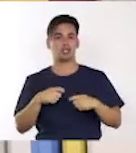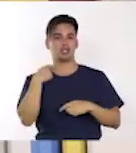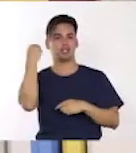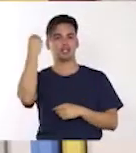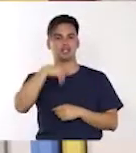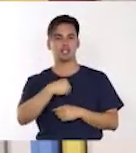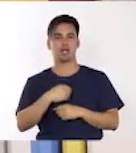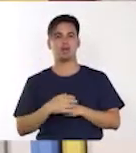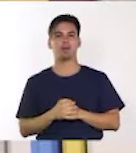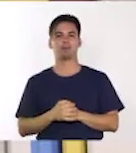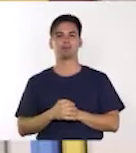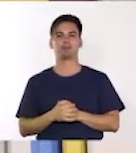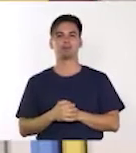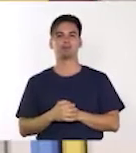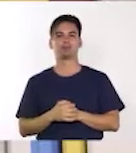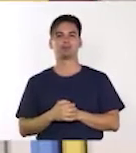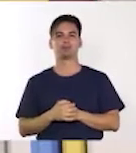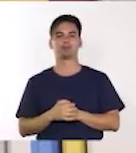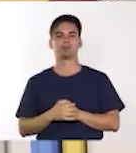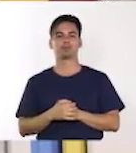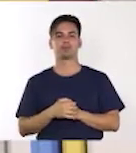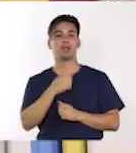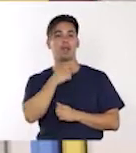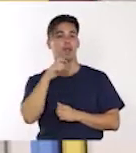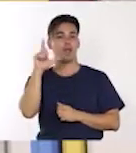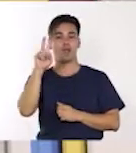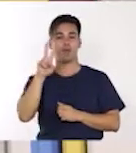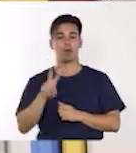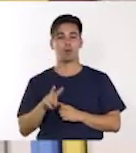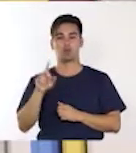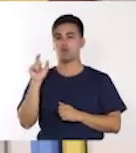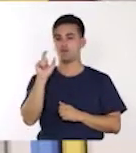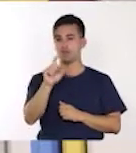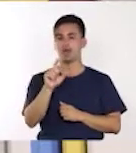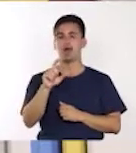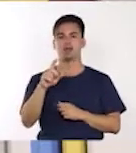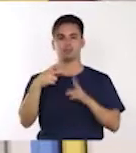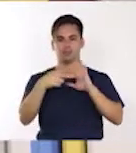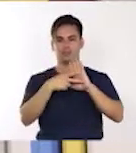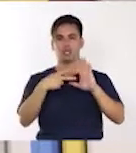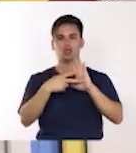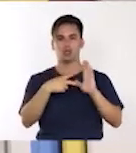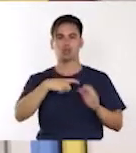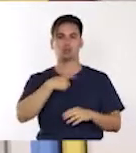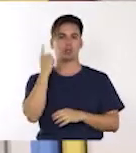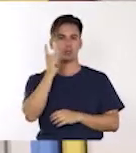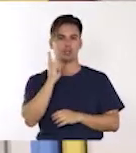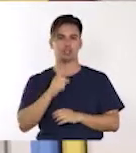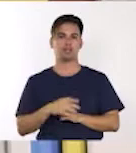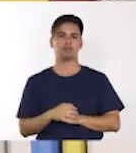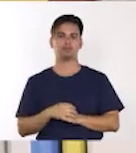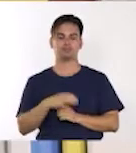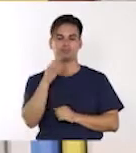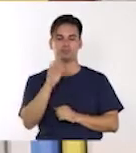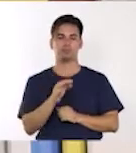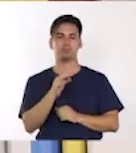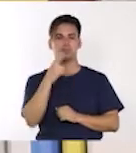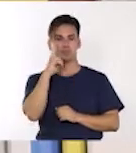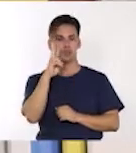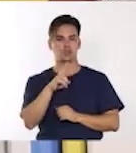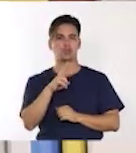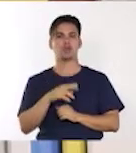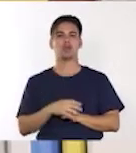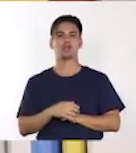tanto docentes como estudiantes deben tener en cuenta que se mantienen como la evaluación final de cultura